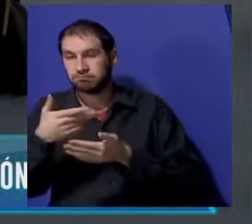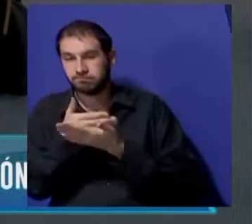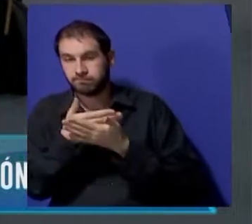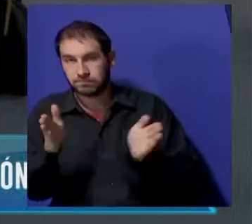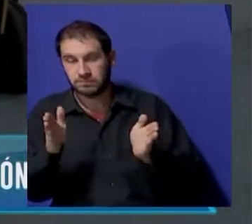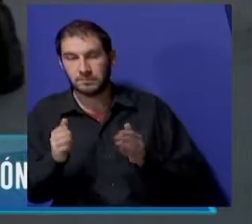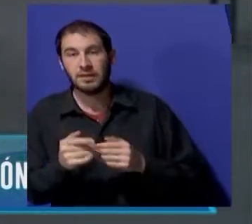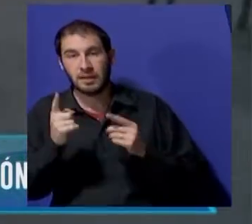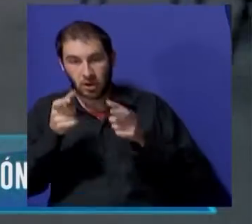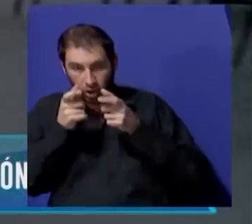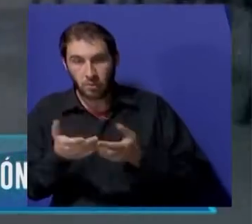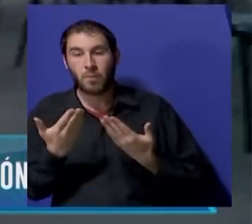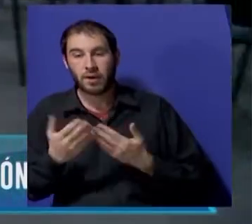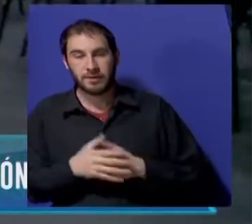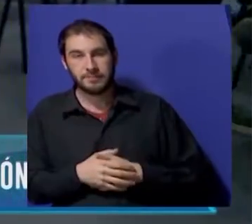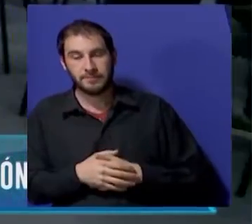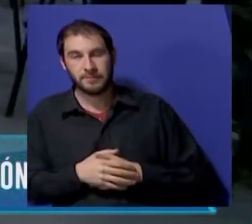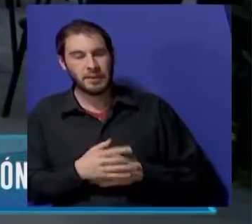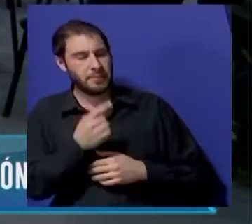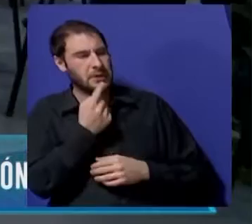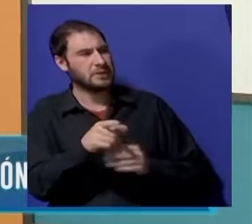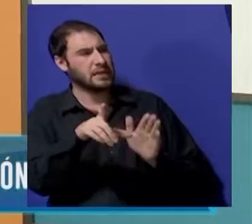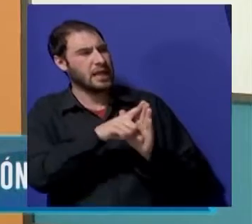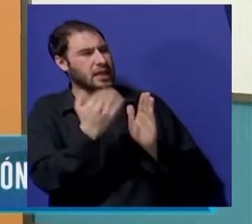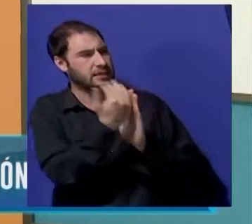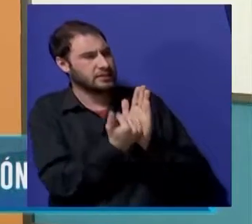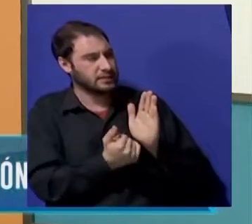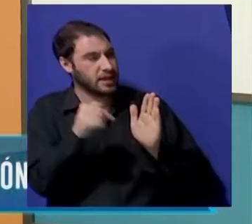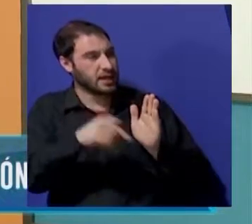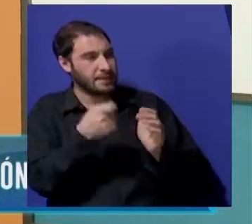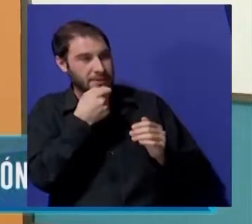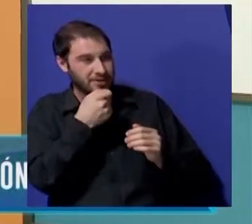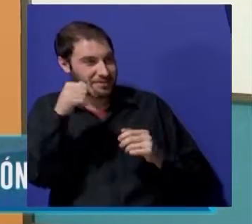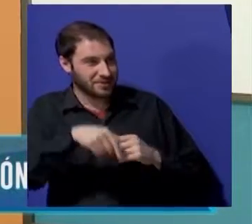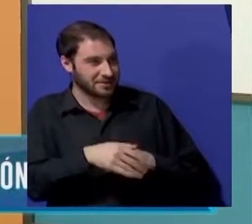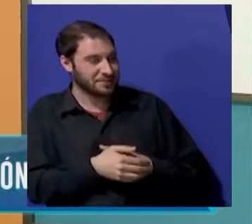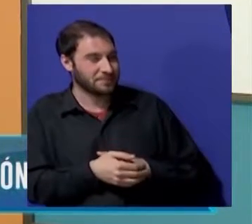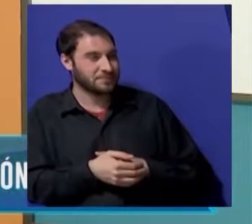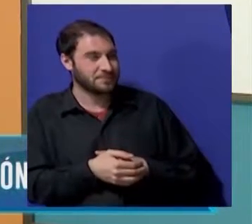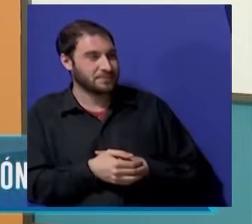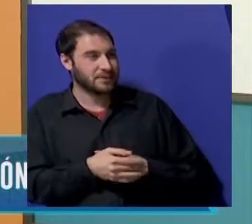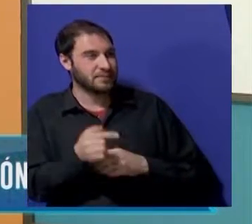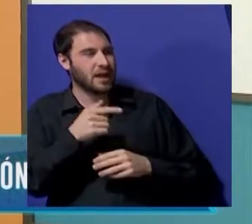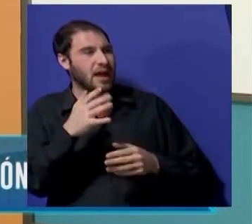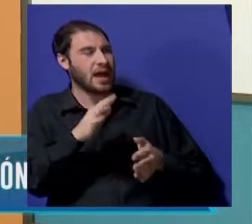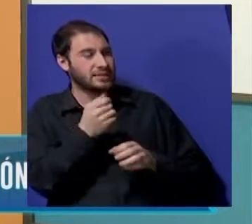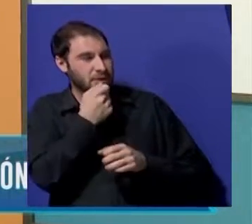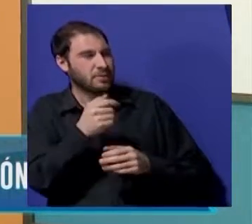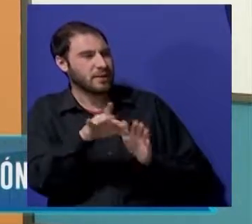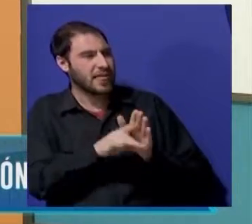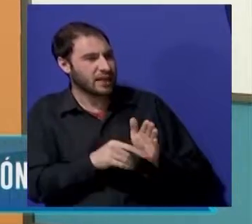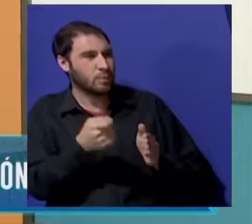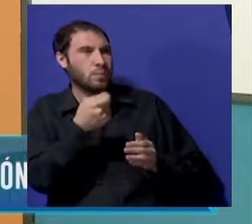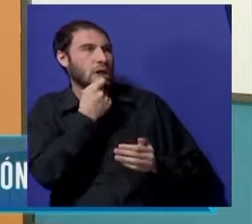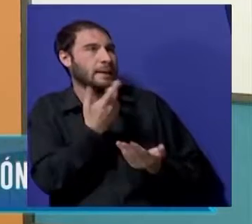y chequeables, básicamente. ¿Qué marco normativo tenemos los periodistas para ejercer el periodismo de datos? Por